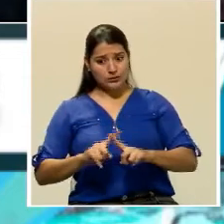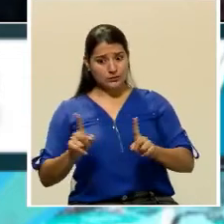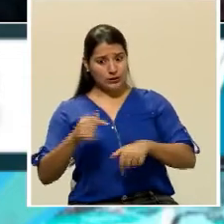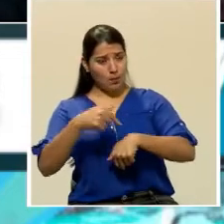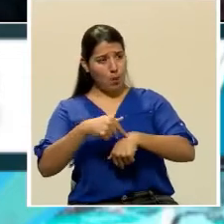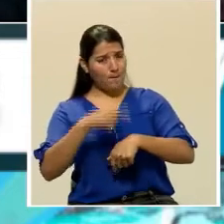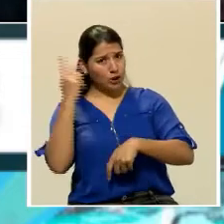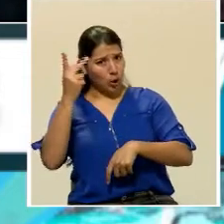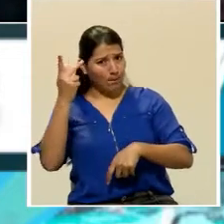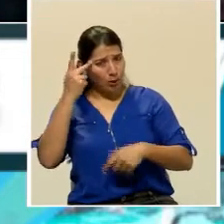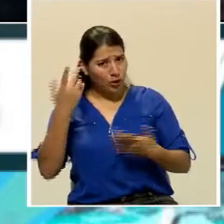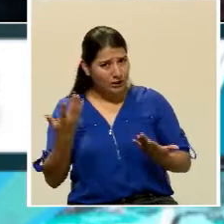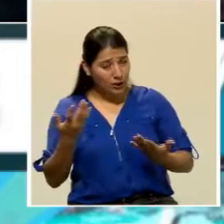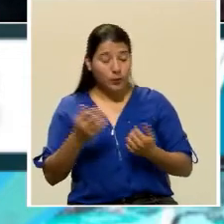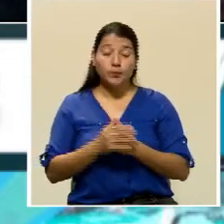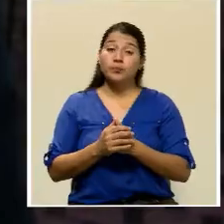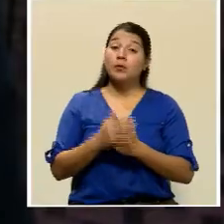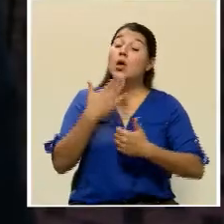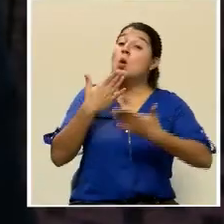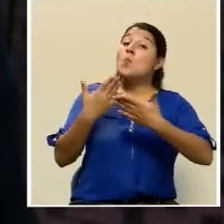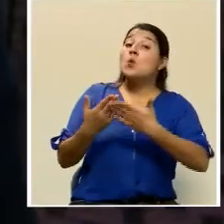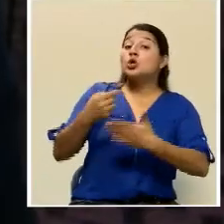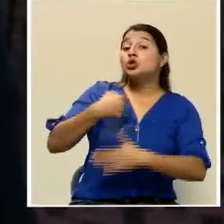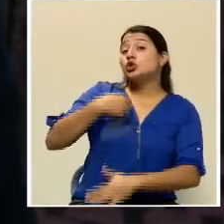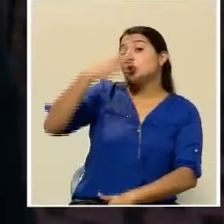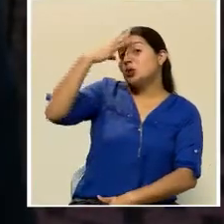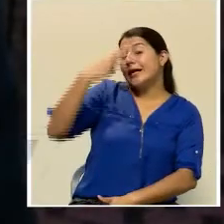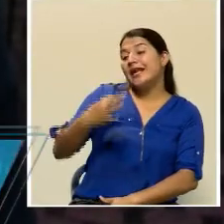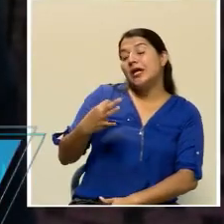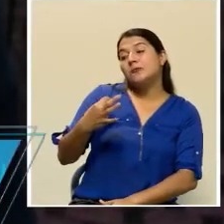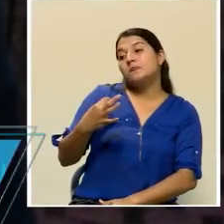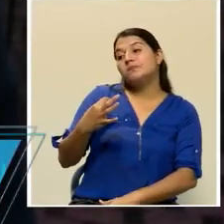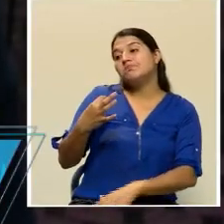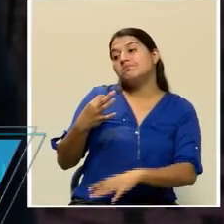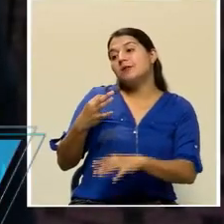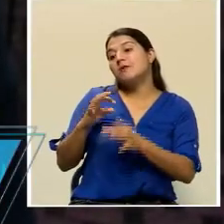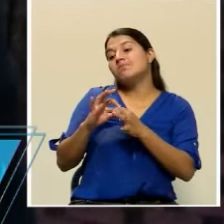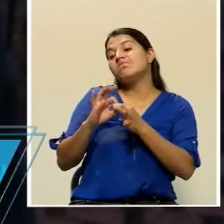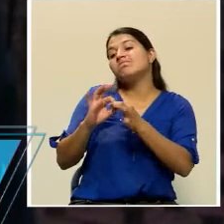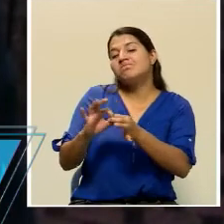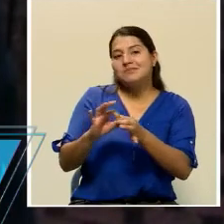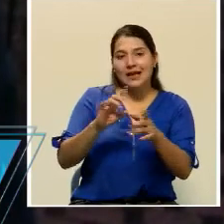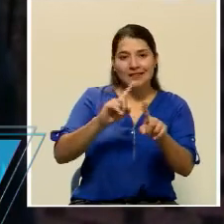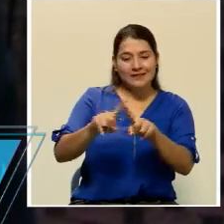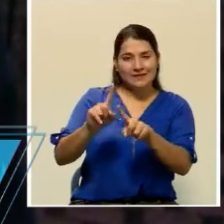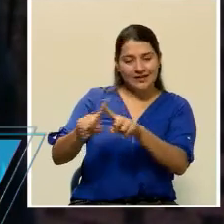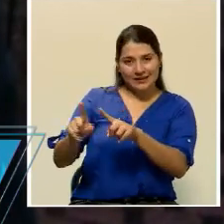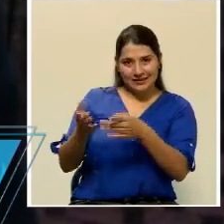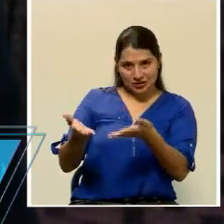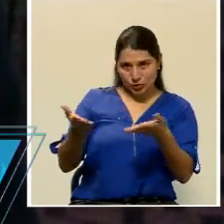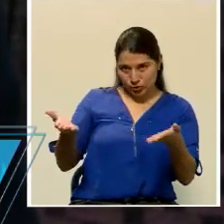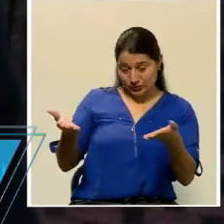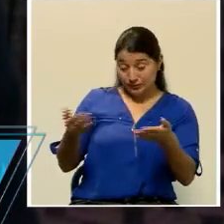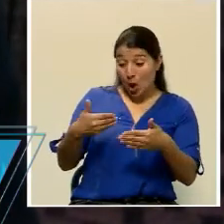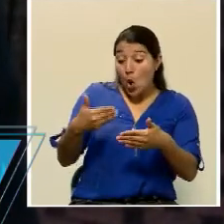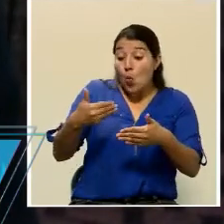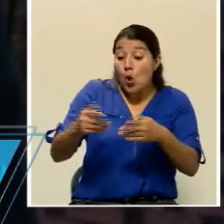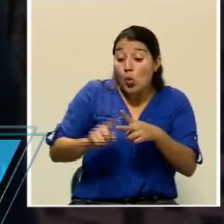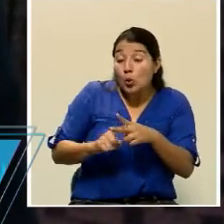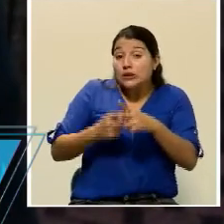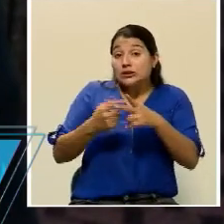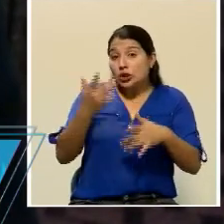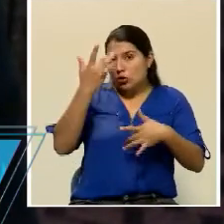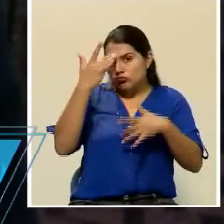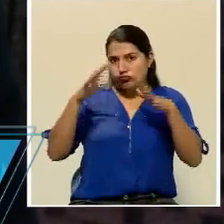Bueno, mire, yo creo que suceden varias cosas. Al principio de la pandemia tuvimos